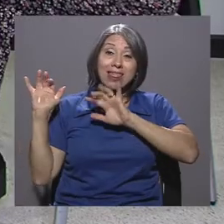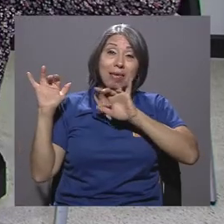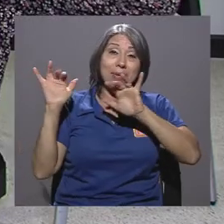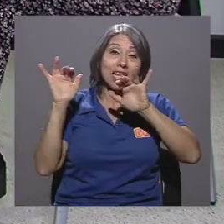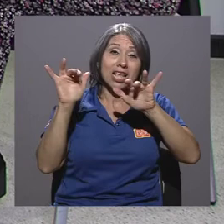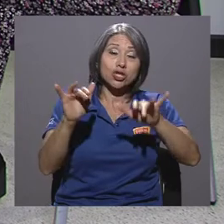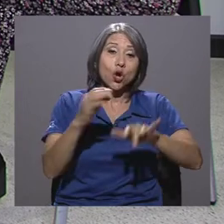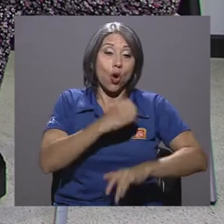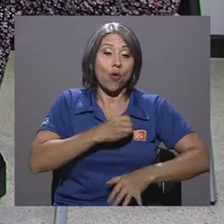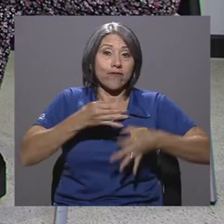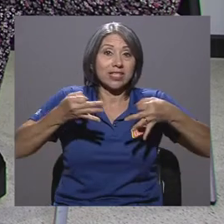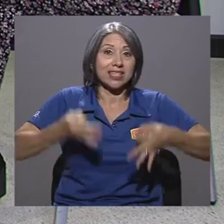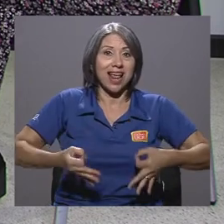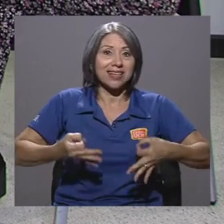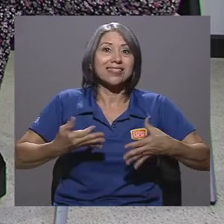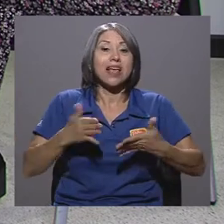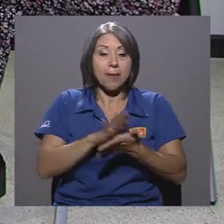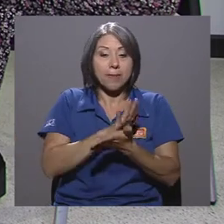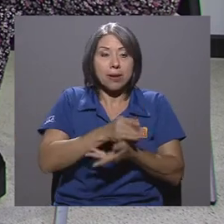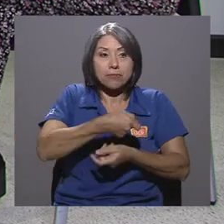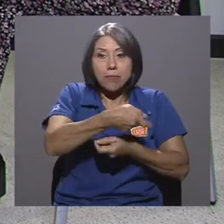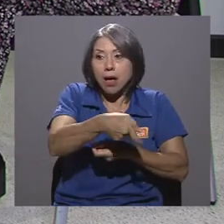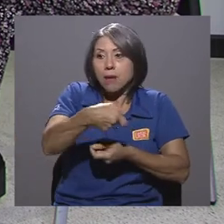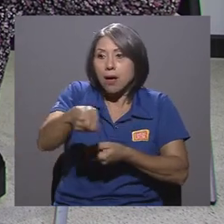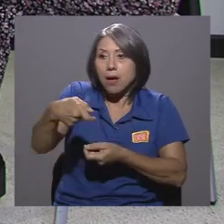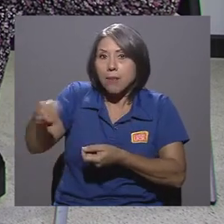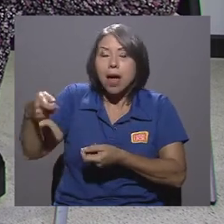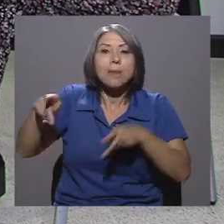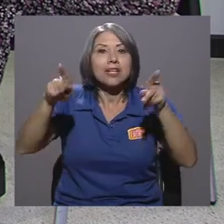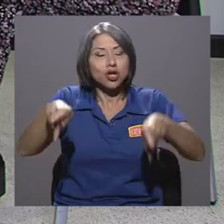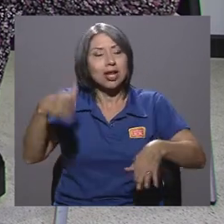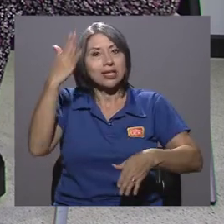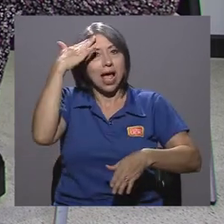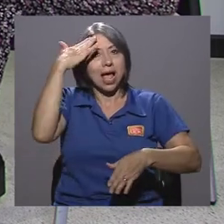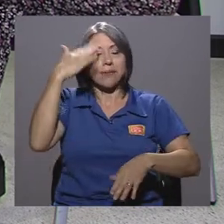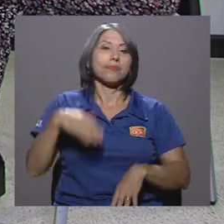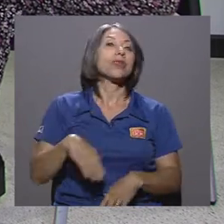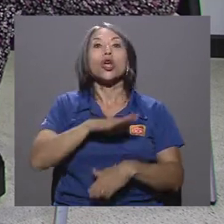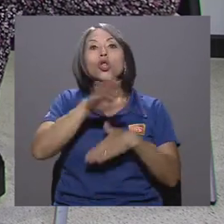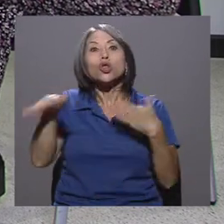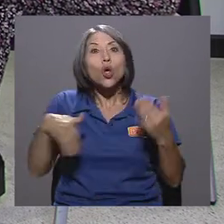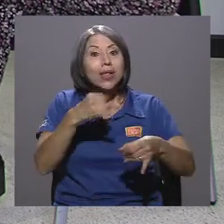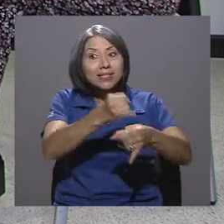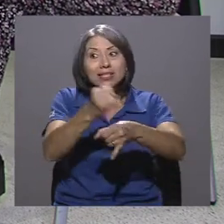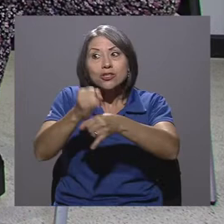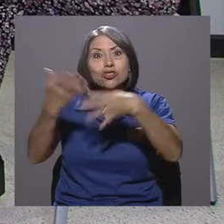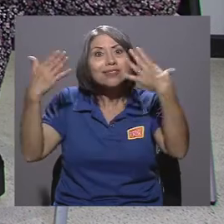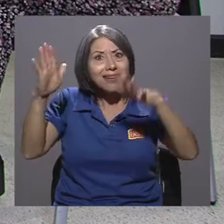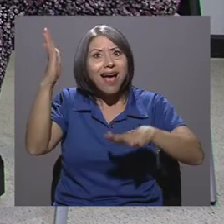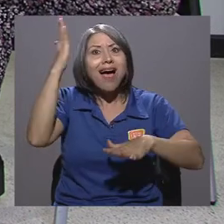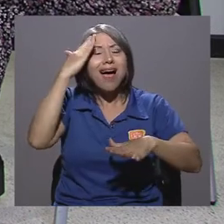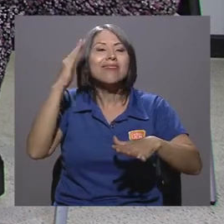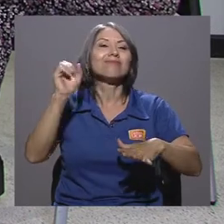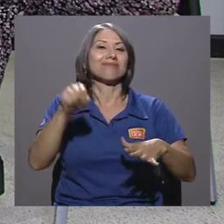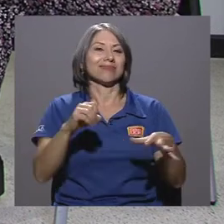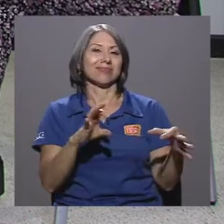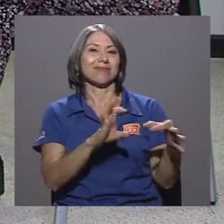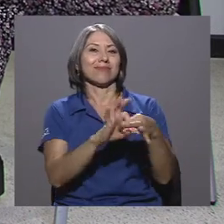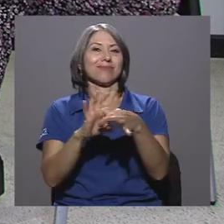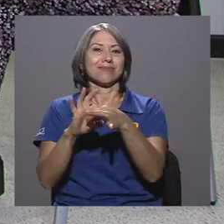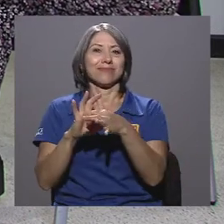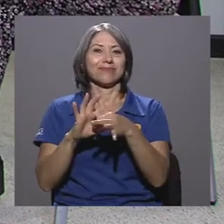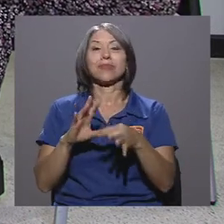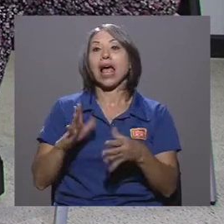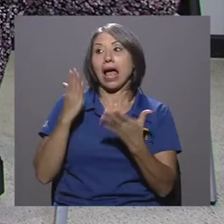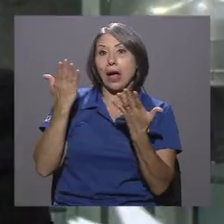para que sepan a dónde acudir. Entonces, eso es un cada institución, todas estas instituciones ya están articuladas. Okay. Vamos a hacer